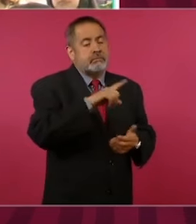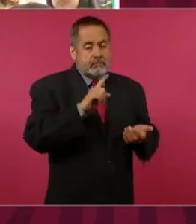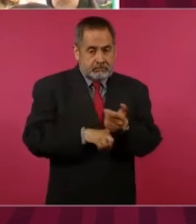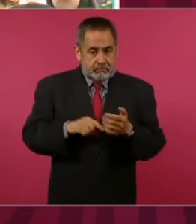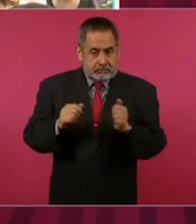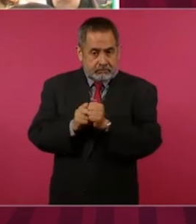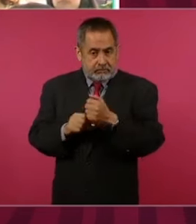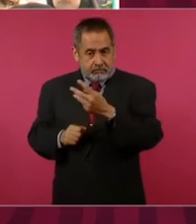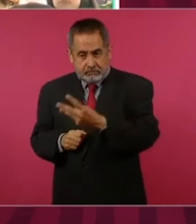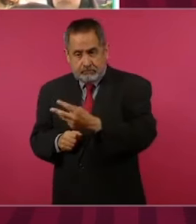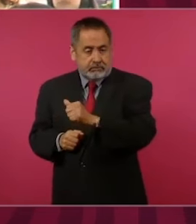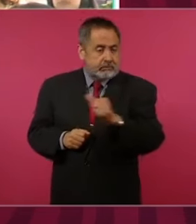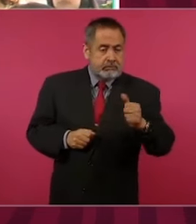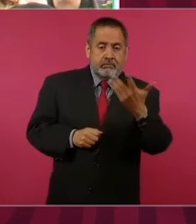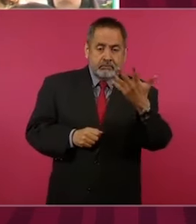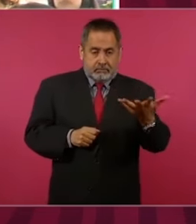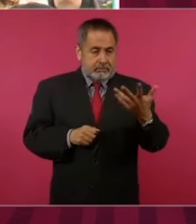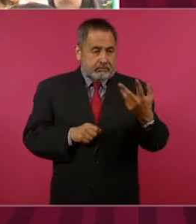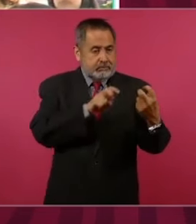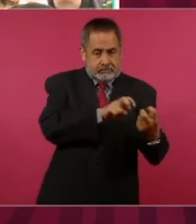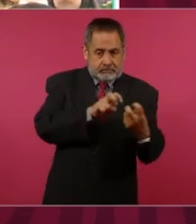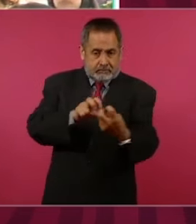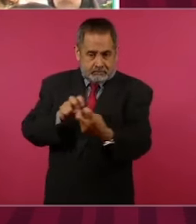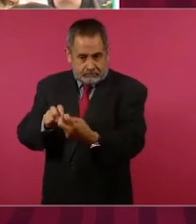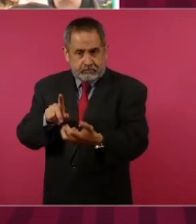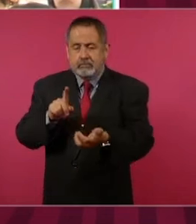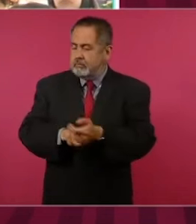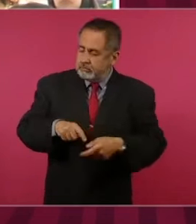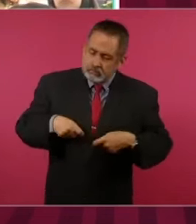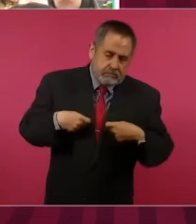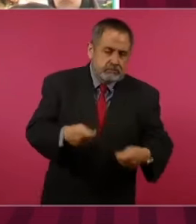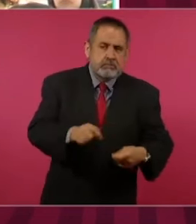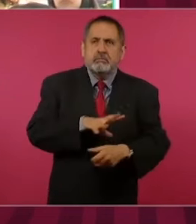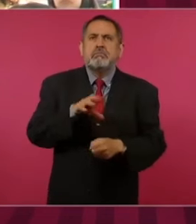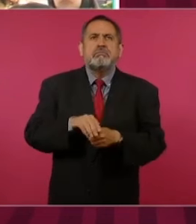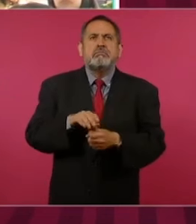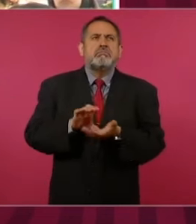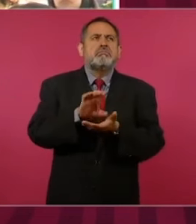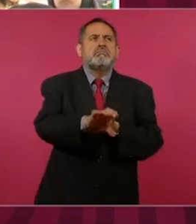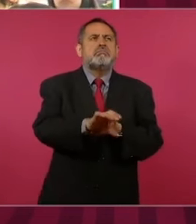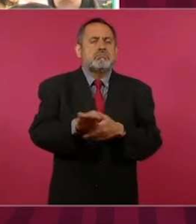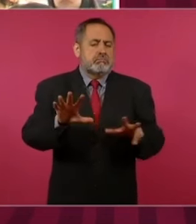con 3 a 5 consultorios y van a recibir recursos por un monto aproximado de